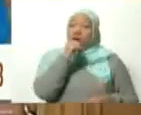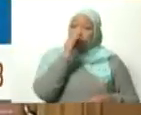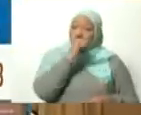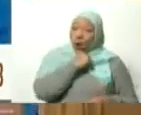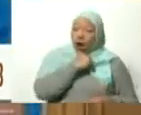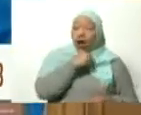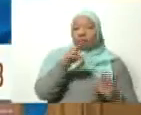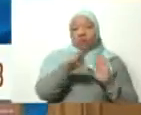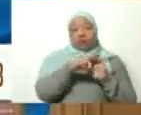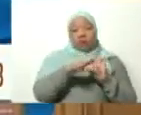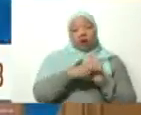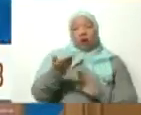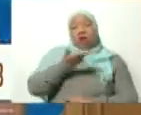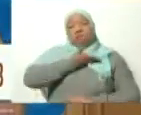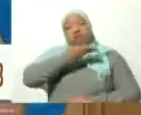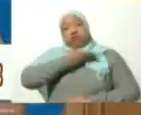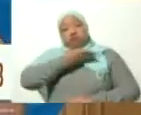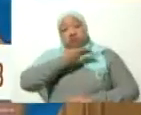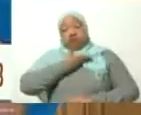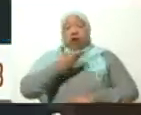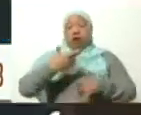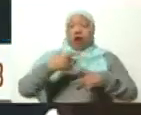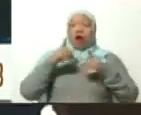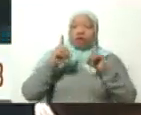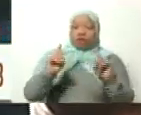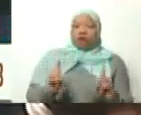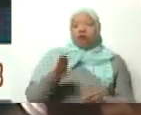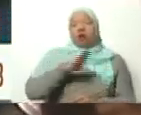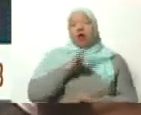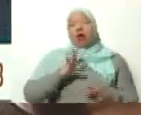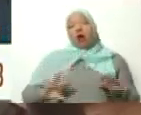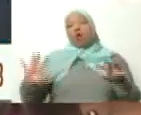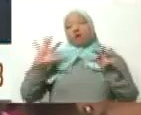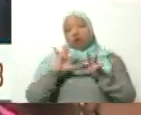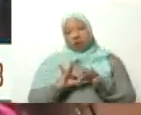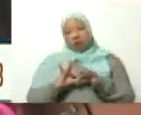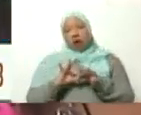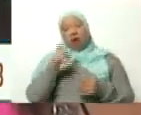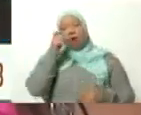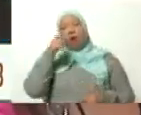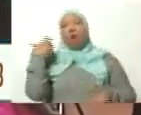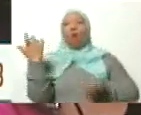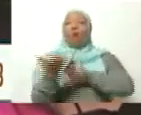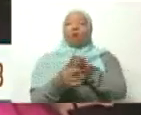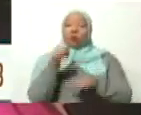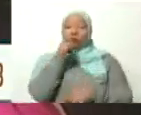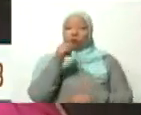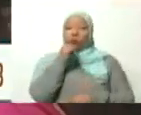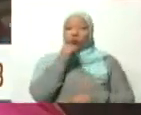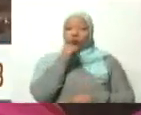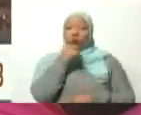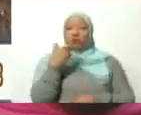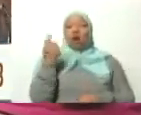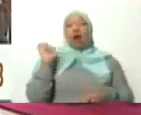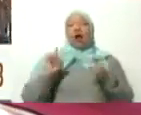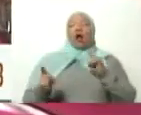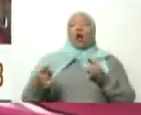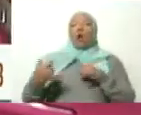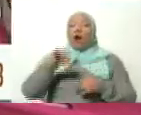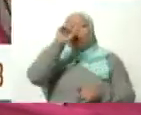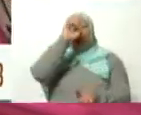unilaterales, que son restrictivas, que son punitivas, que son extorsivas, que tienen siempre una